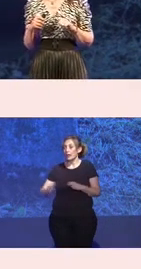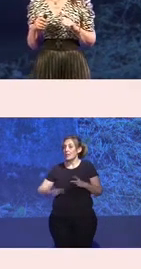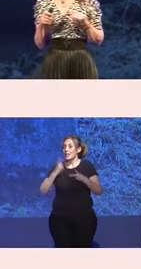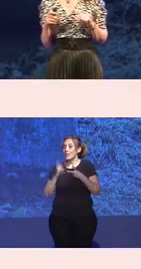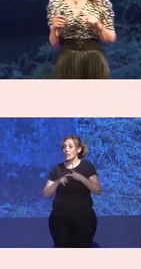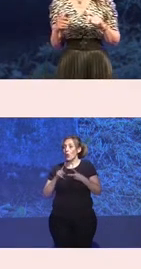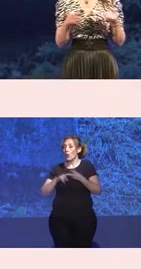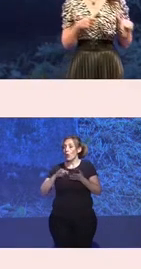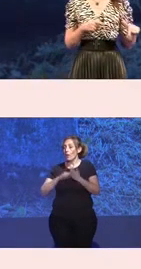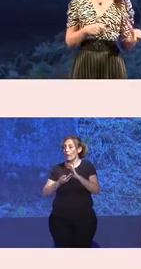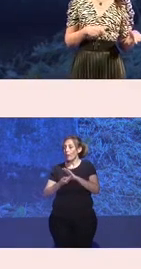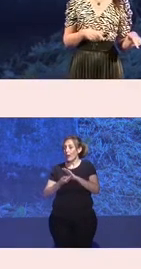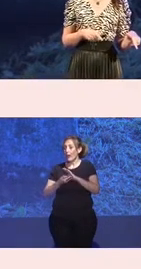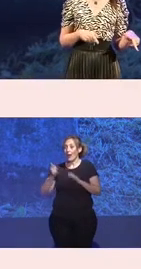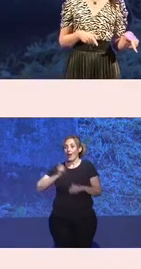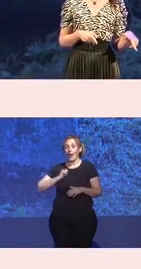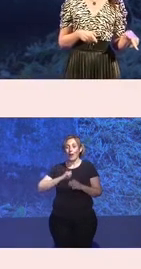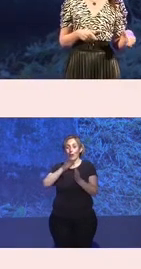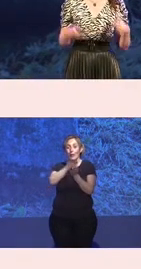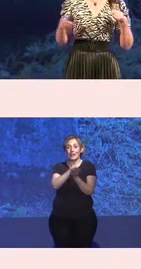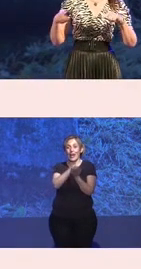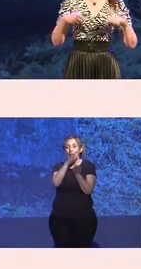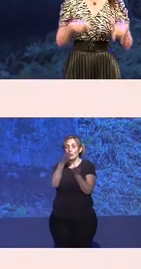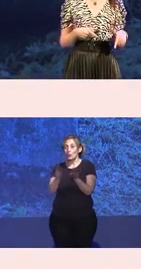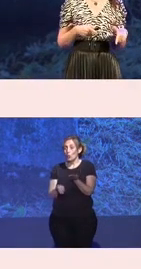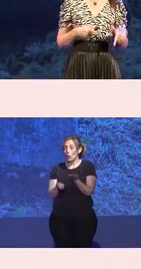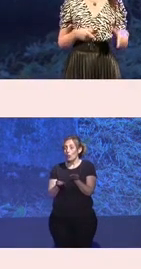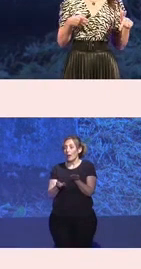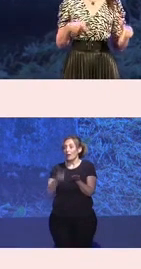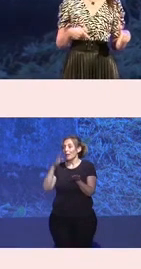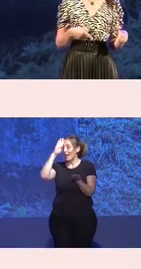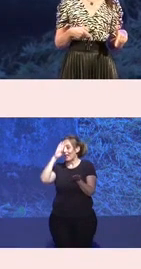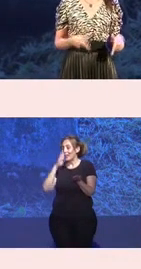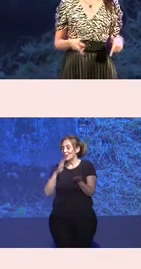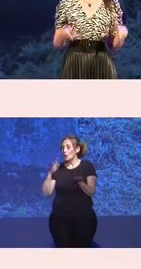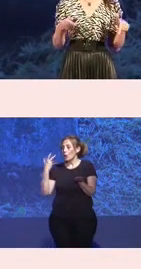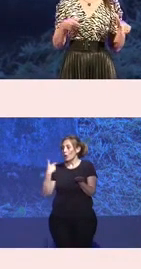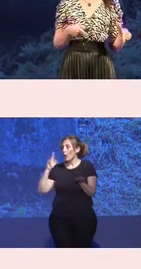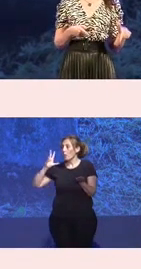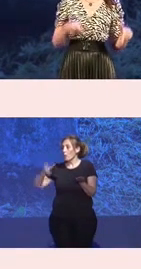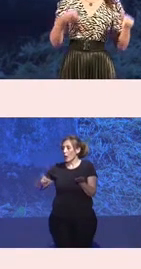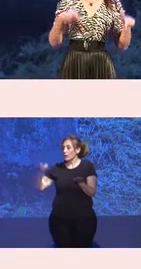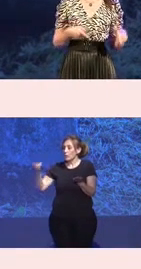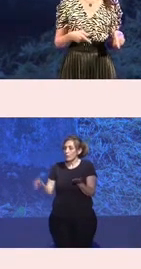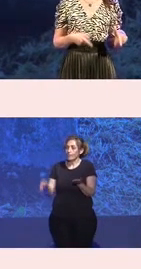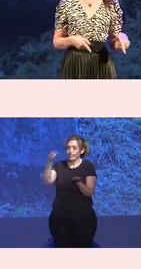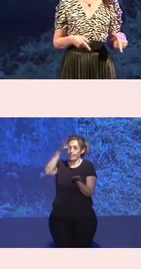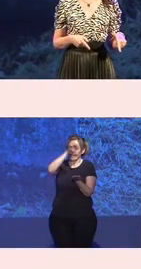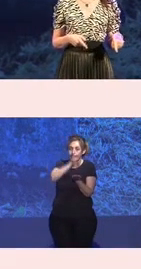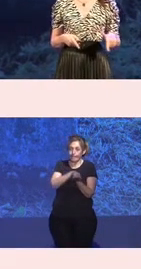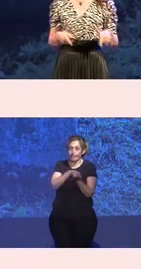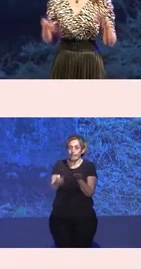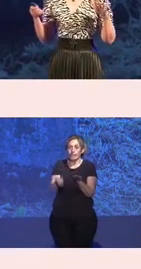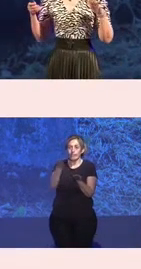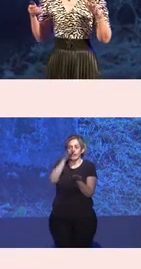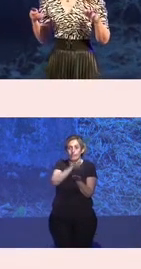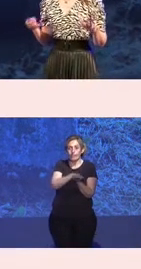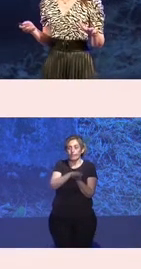parte del plan era aprovechar esa tumba para esconder el cuerpo de un delito de un